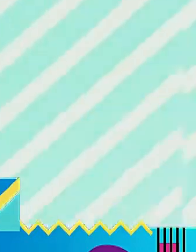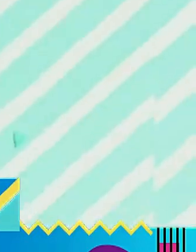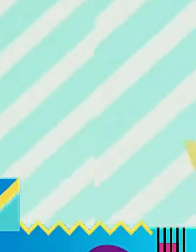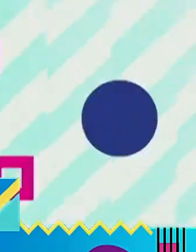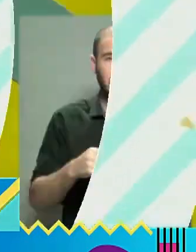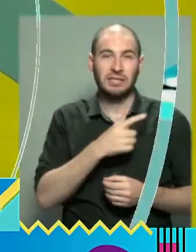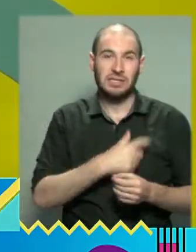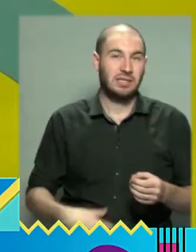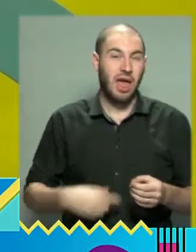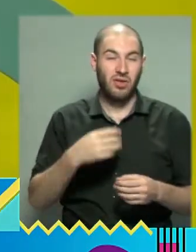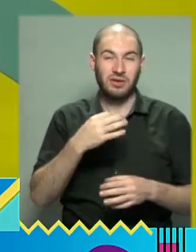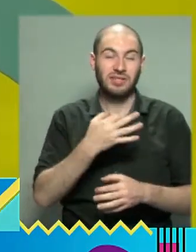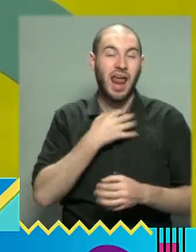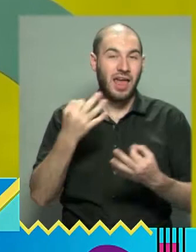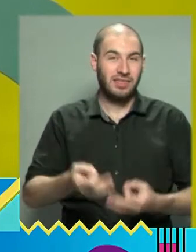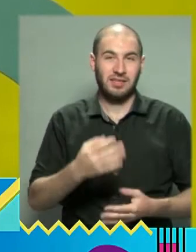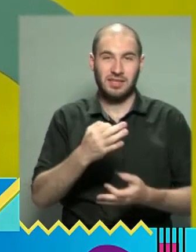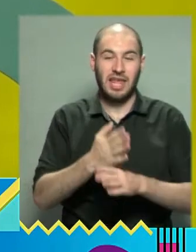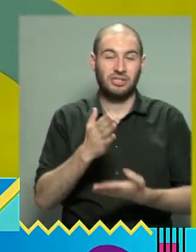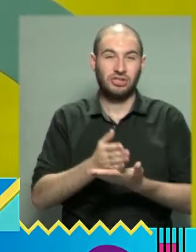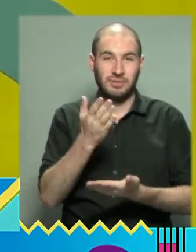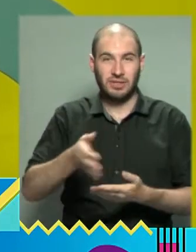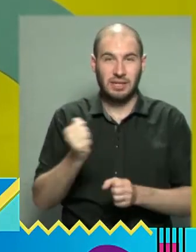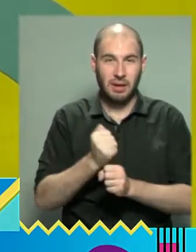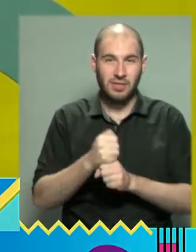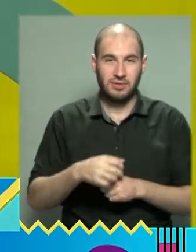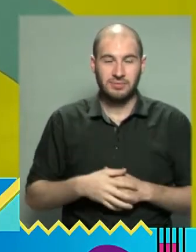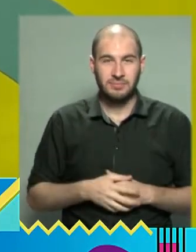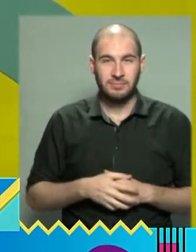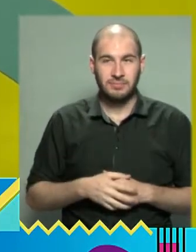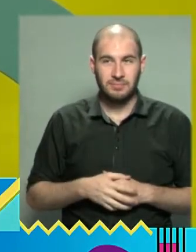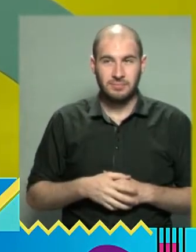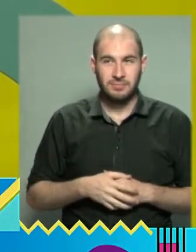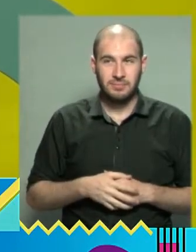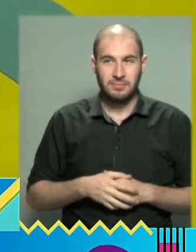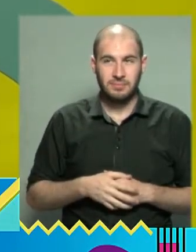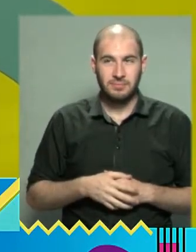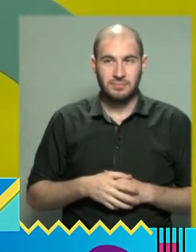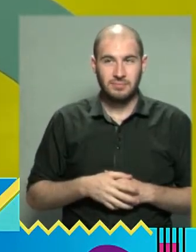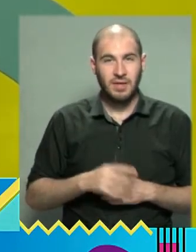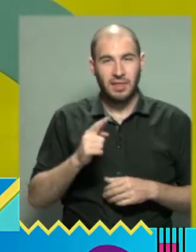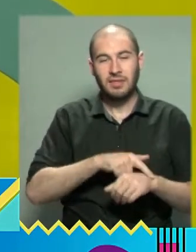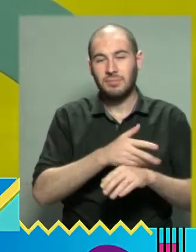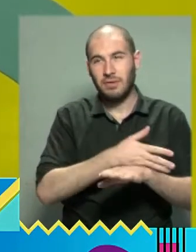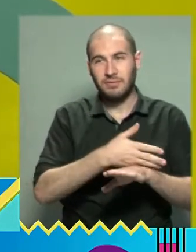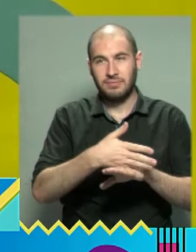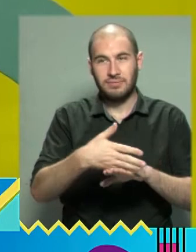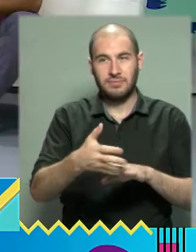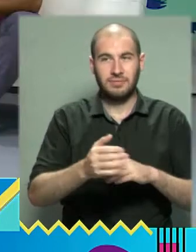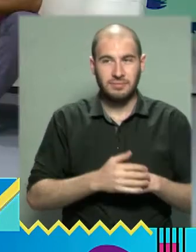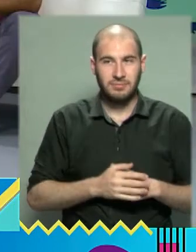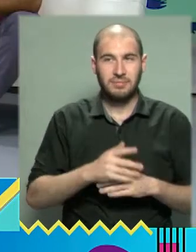garante digamos, de los derechos de los trabajadores. En el paso del tiempo, digamos,